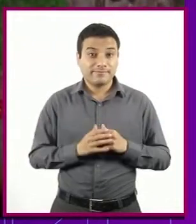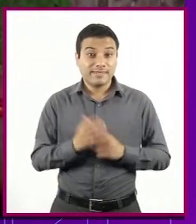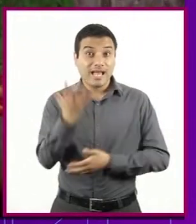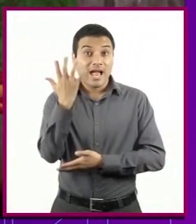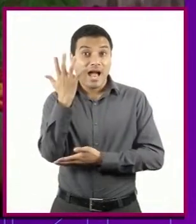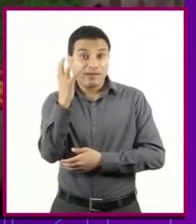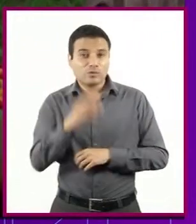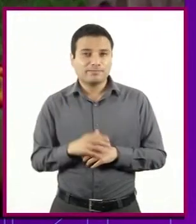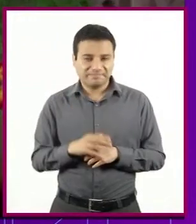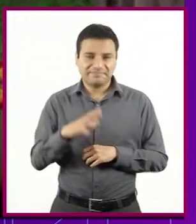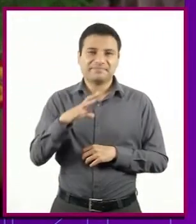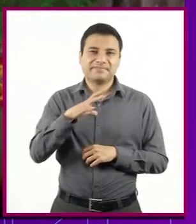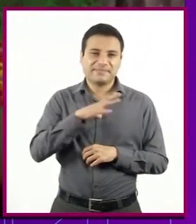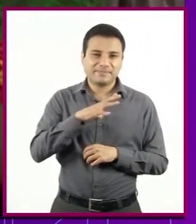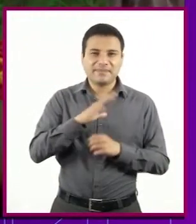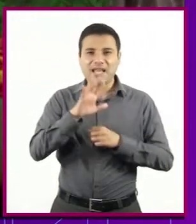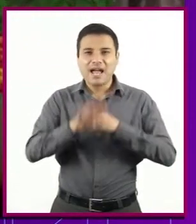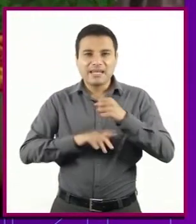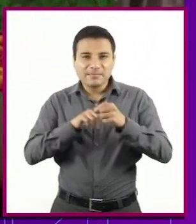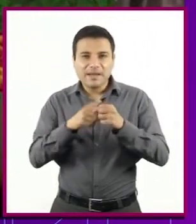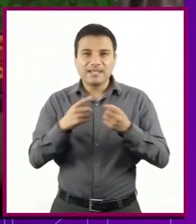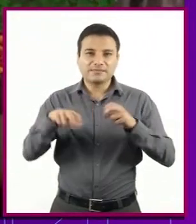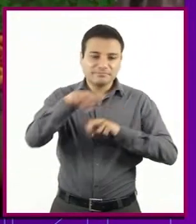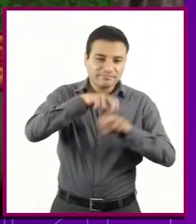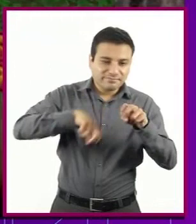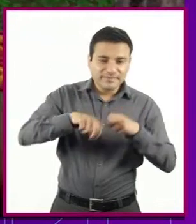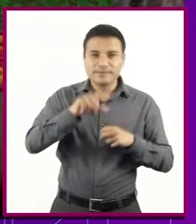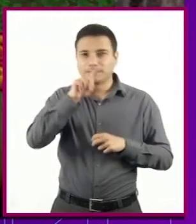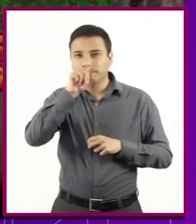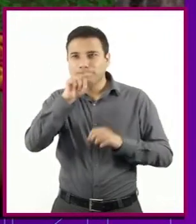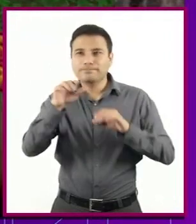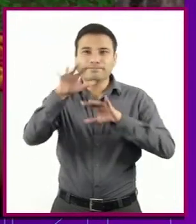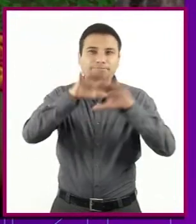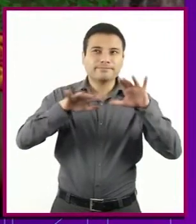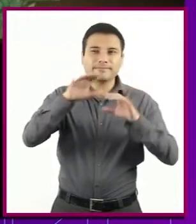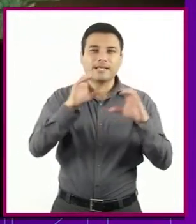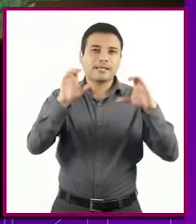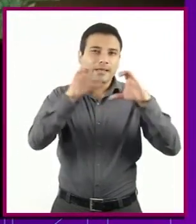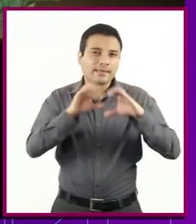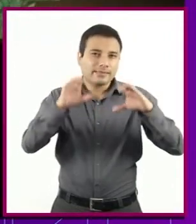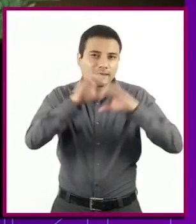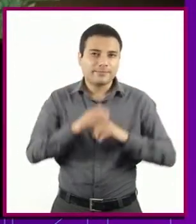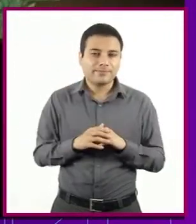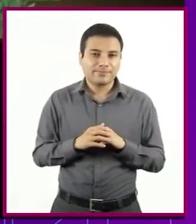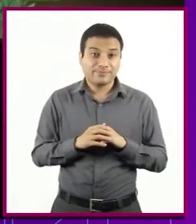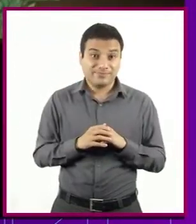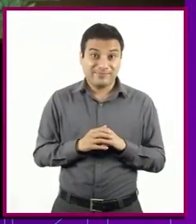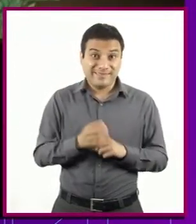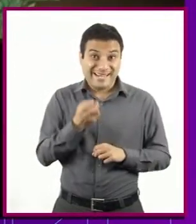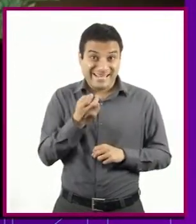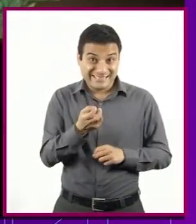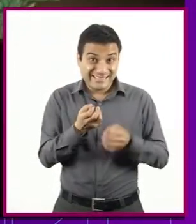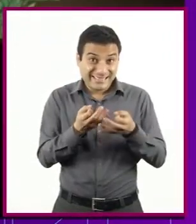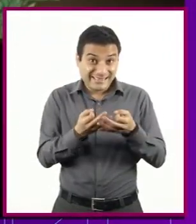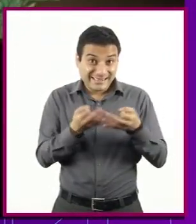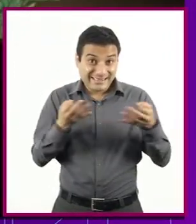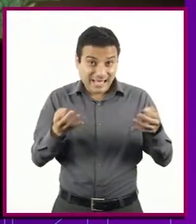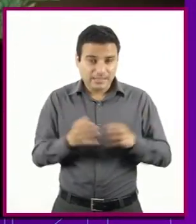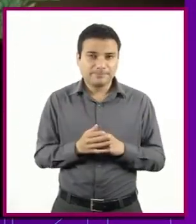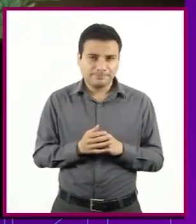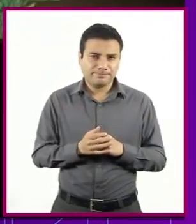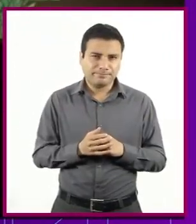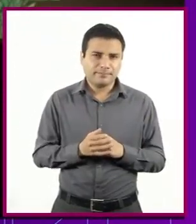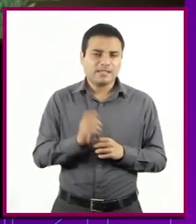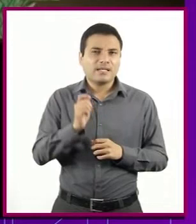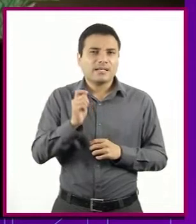los animales del monte andar y cantar al universo. En este mundo de en medio, la tierra divide y comunica.